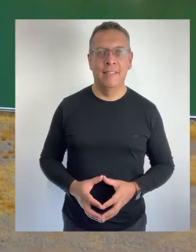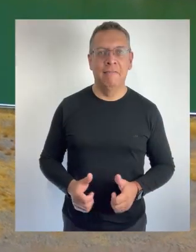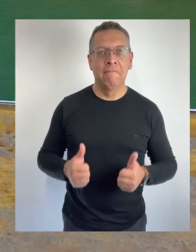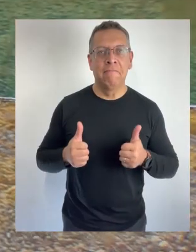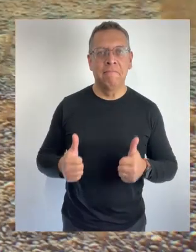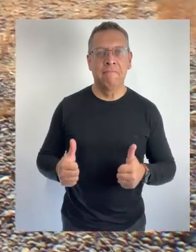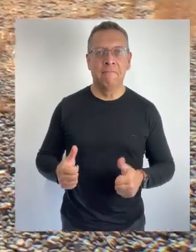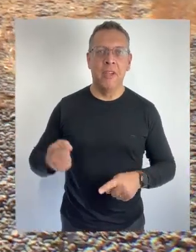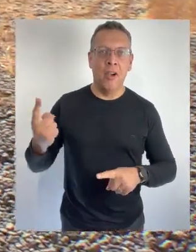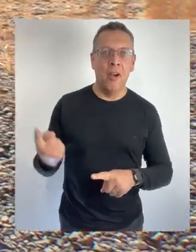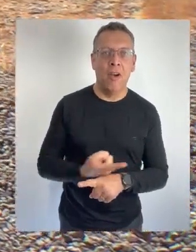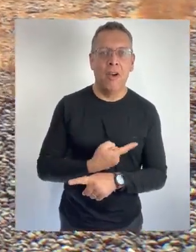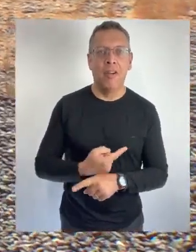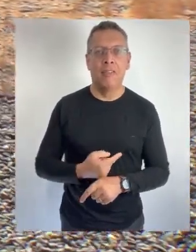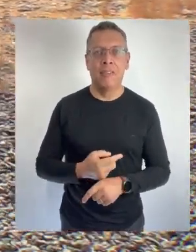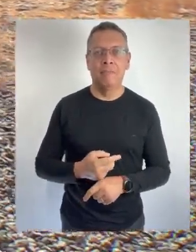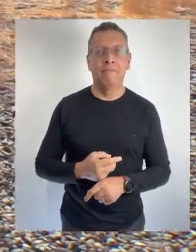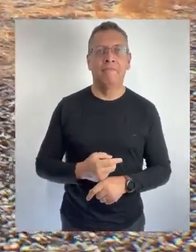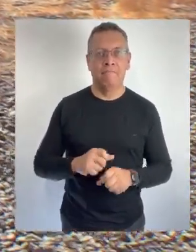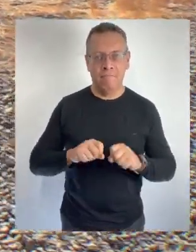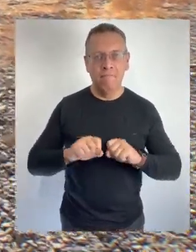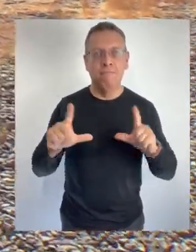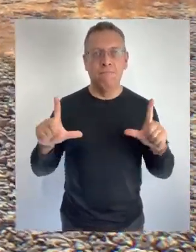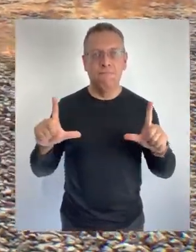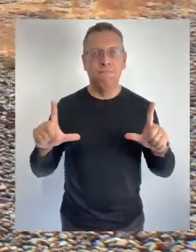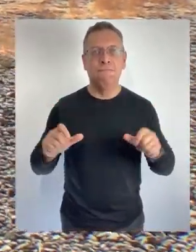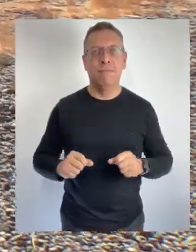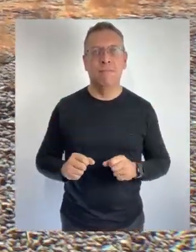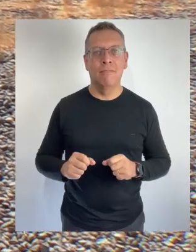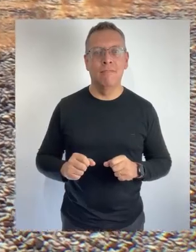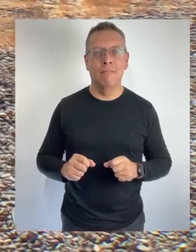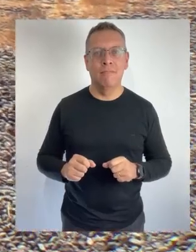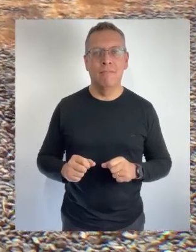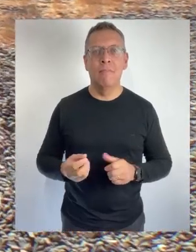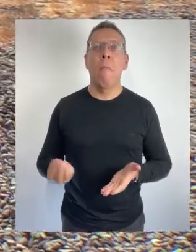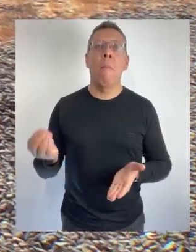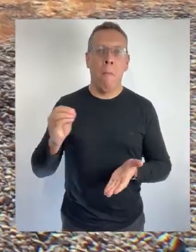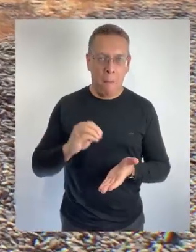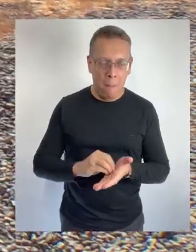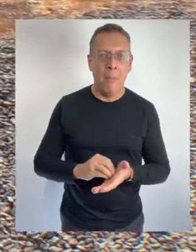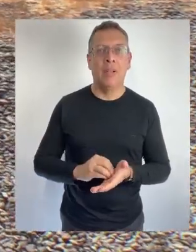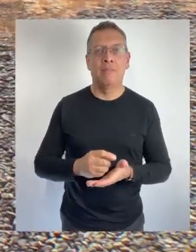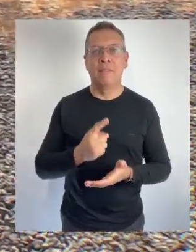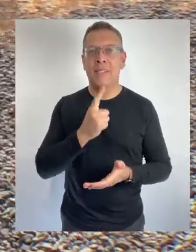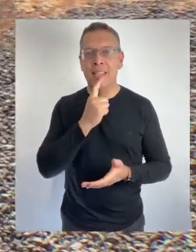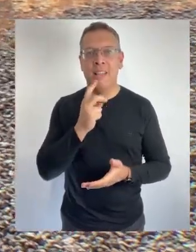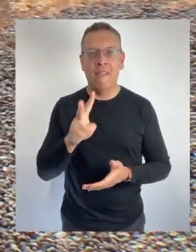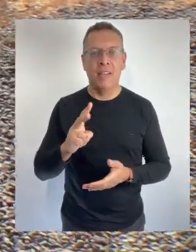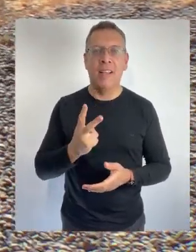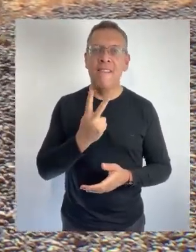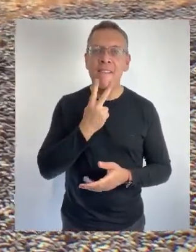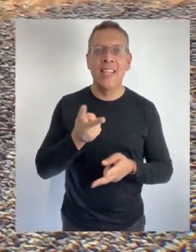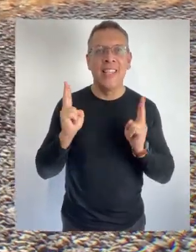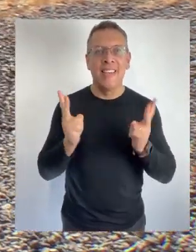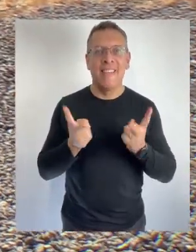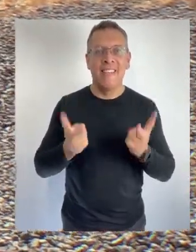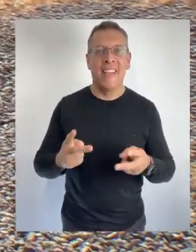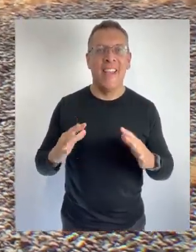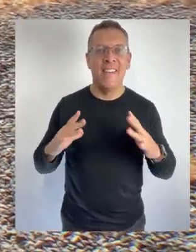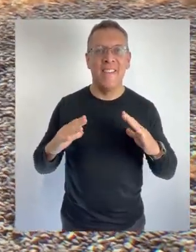Bueno, estamos de vuelta de comerciales, realizando otro programa más de Vive la Vida, tercera temporada. Feliz de